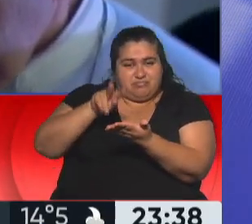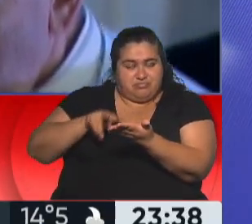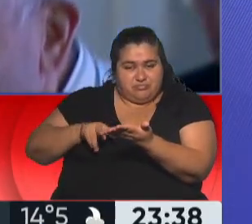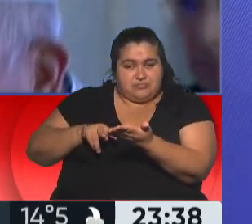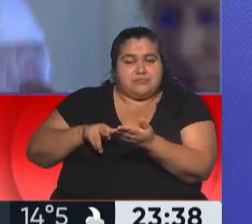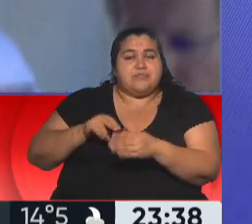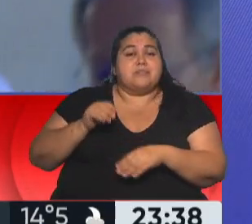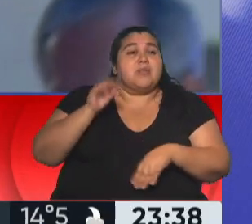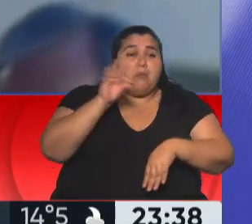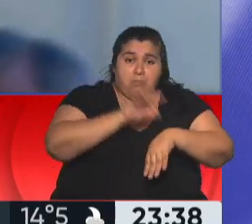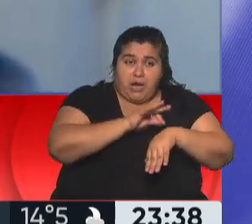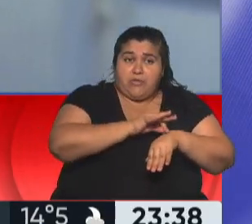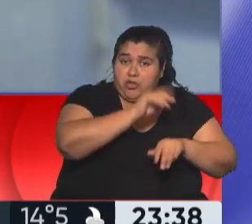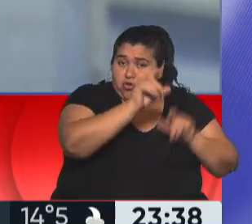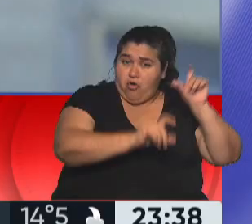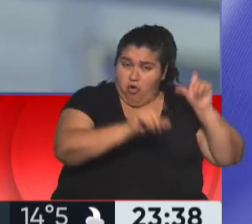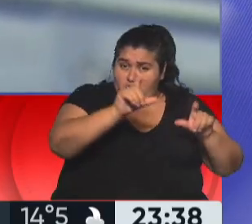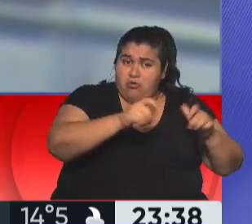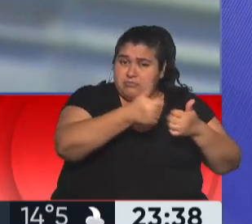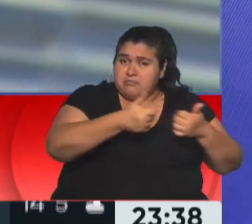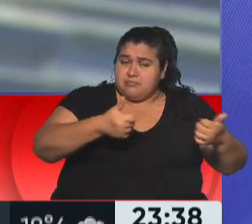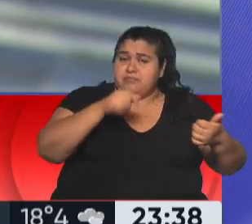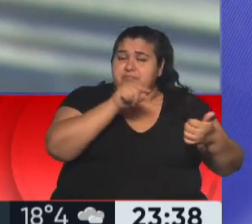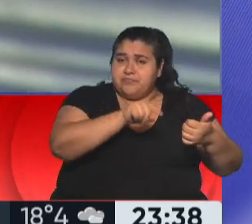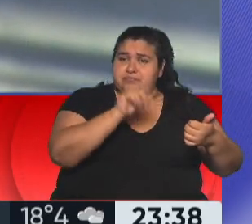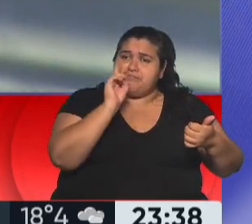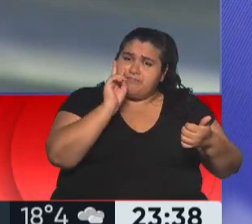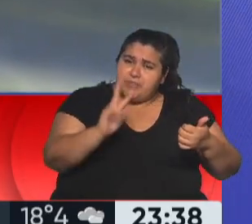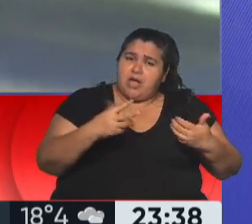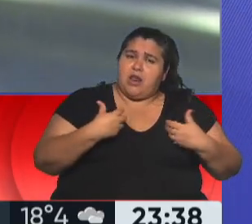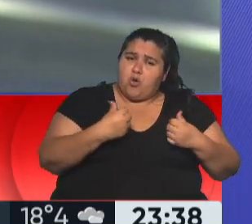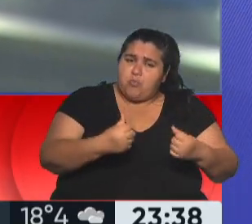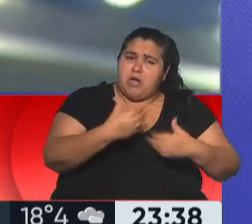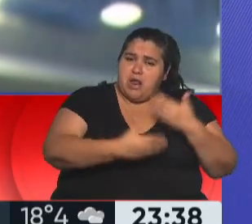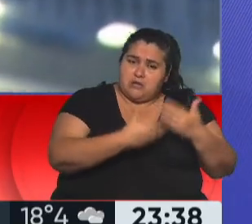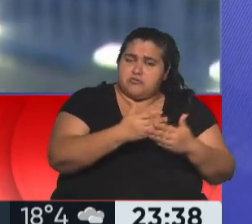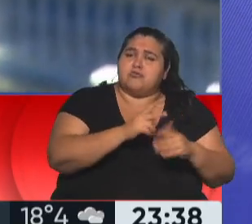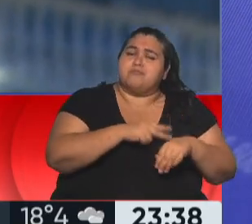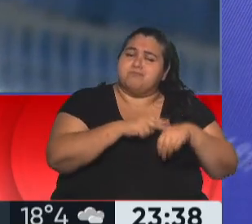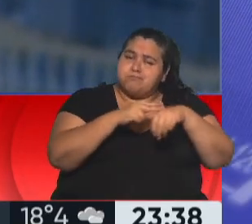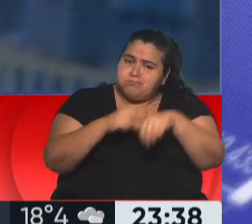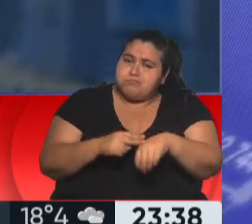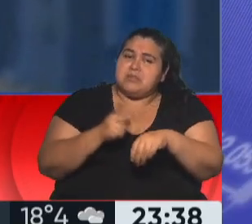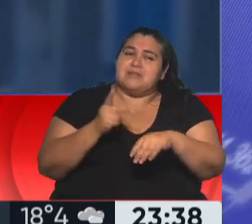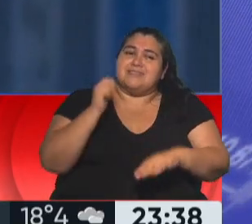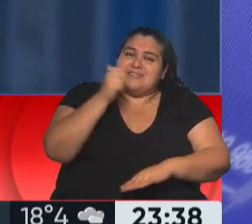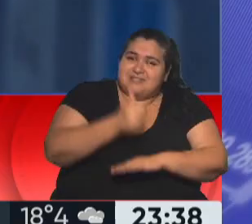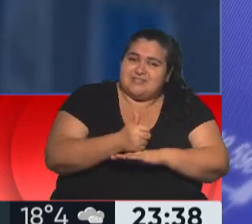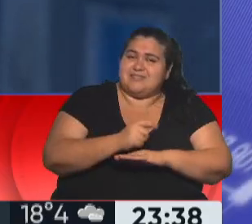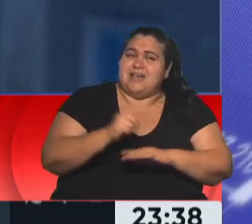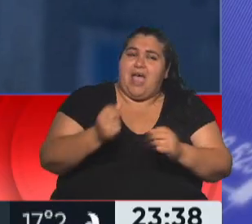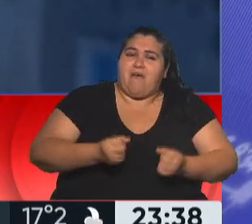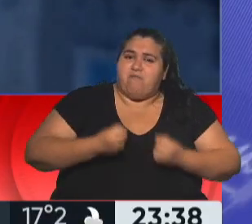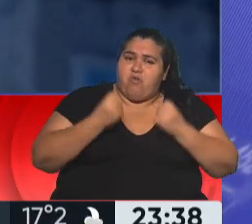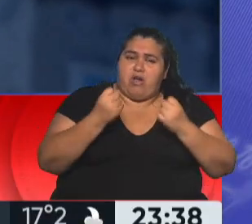los médicos en plena convalecencia y además recuperación le habían indicado que no hiciera este